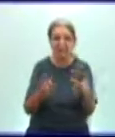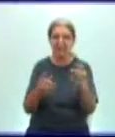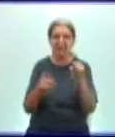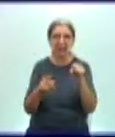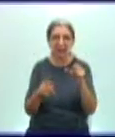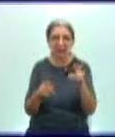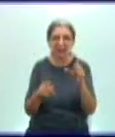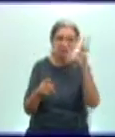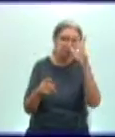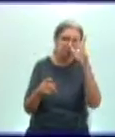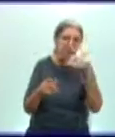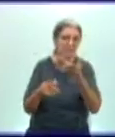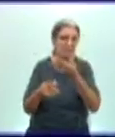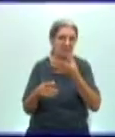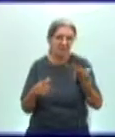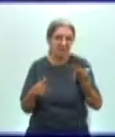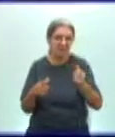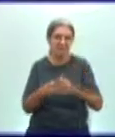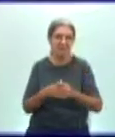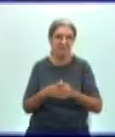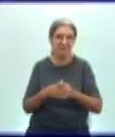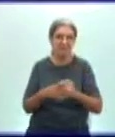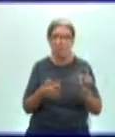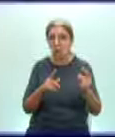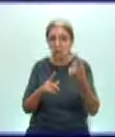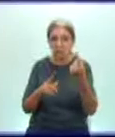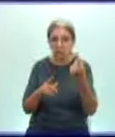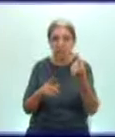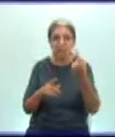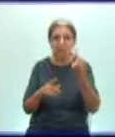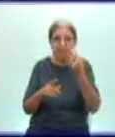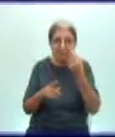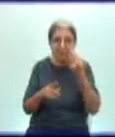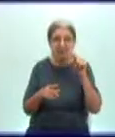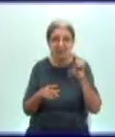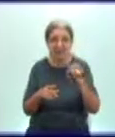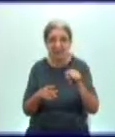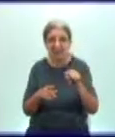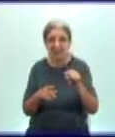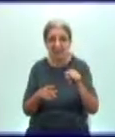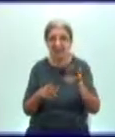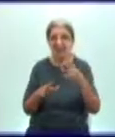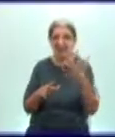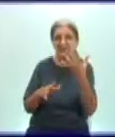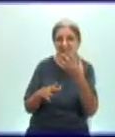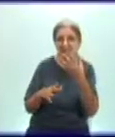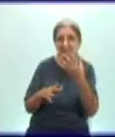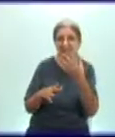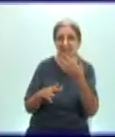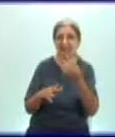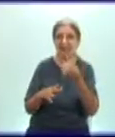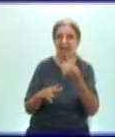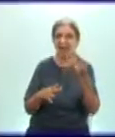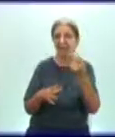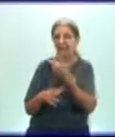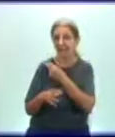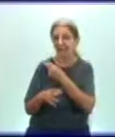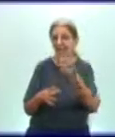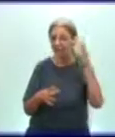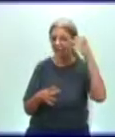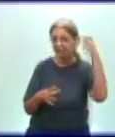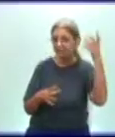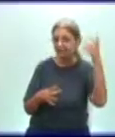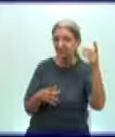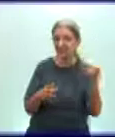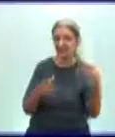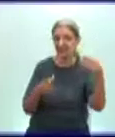burla. Pues la única rosa que se vio en aquel pueblo la llevó el propio senador Onésimo Sánchez el día en que